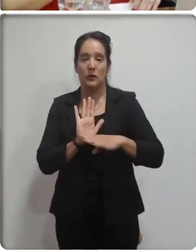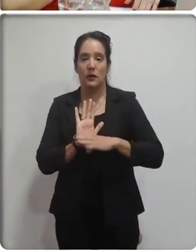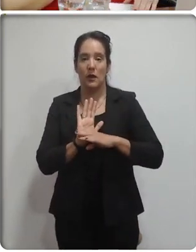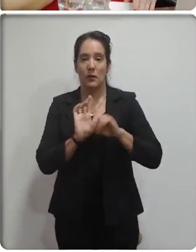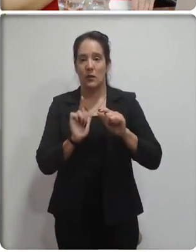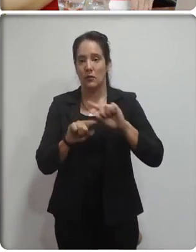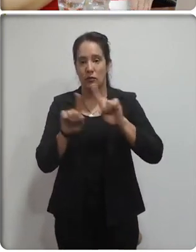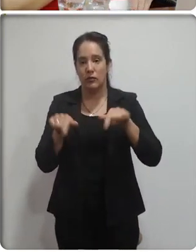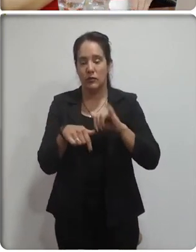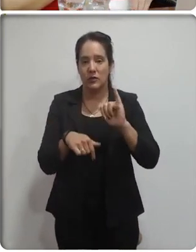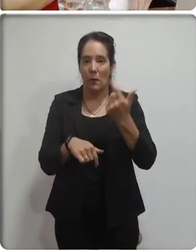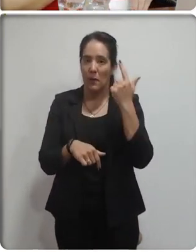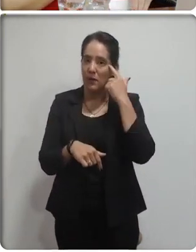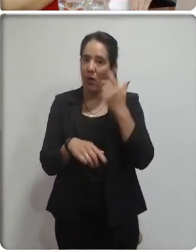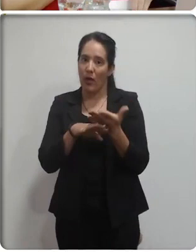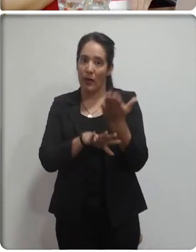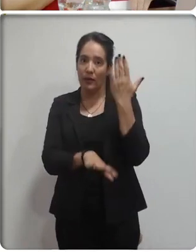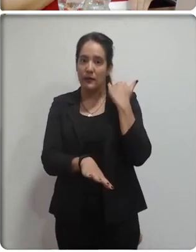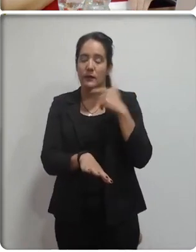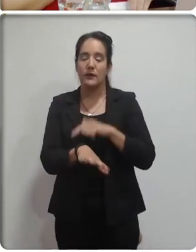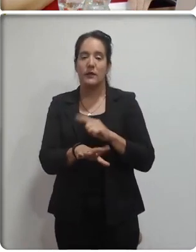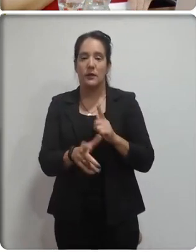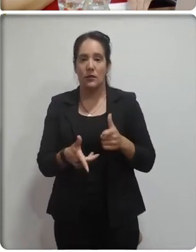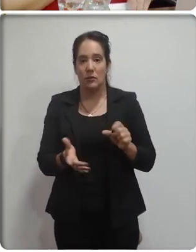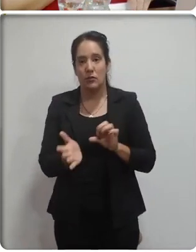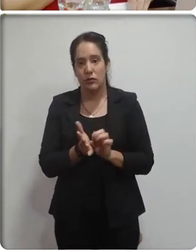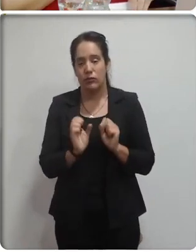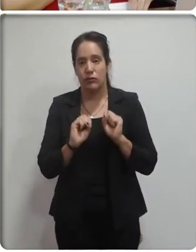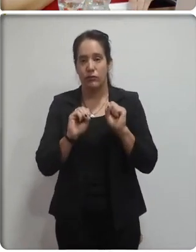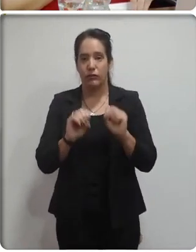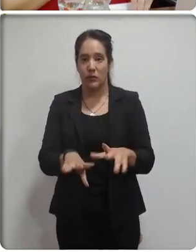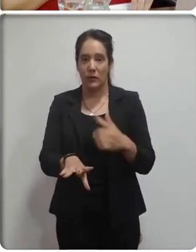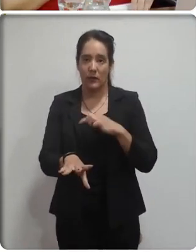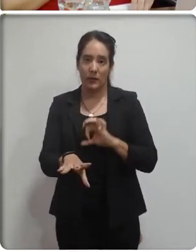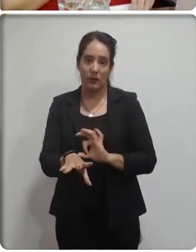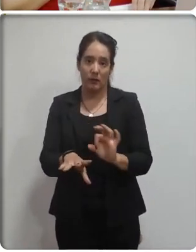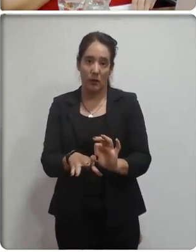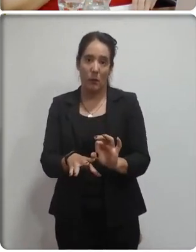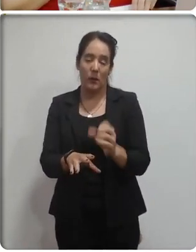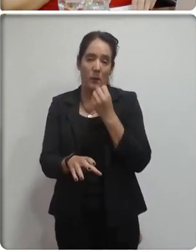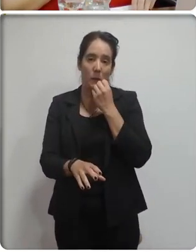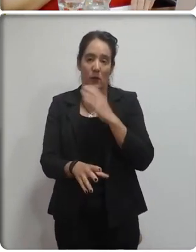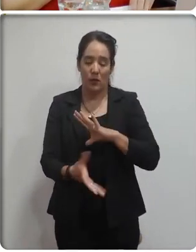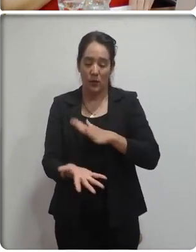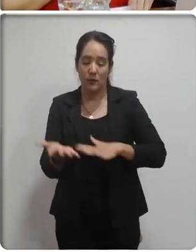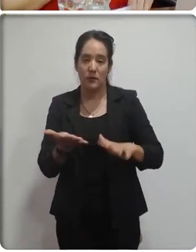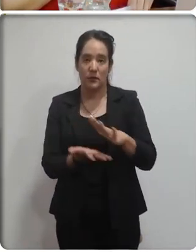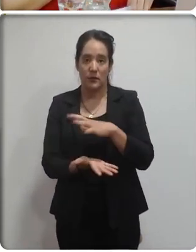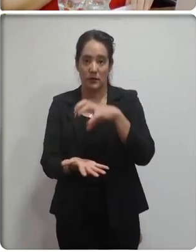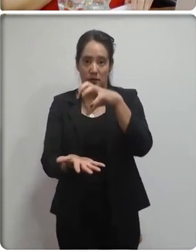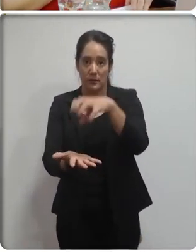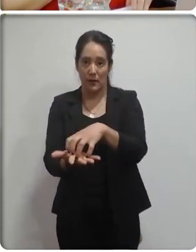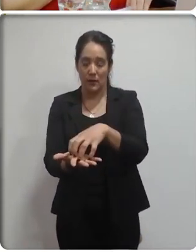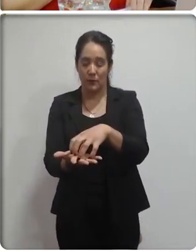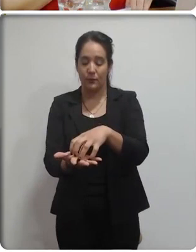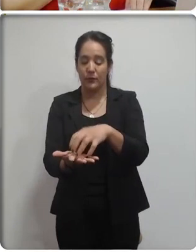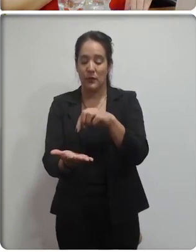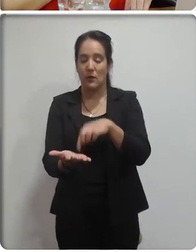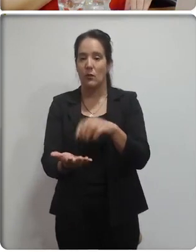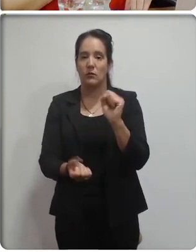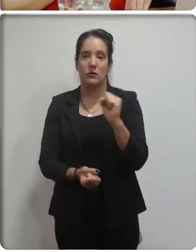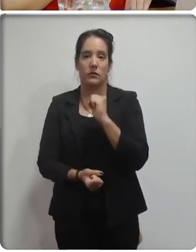fueron diseñadas e implementar el sistema de referencia y contrarreferencia definido para el plan de mejora e implementación. Esto es muy